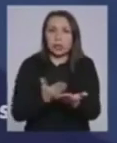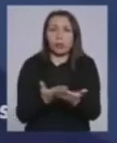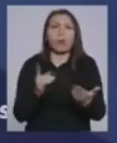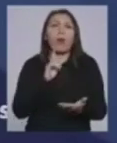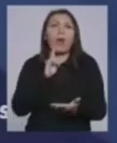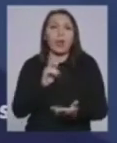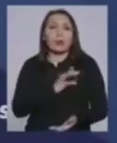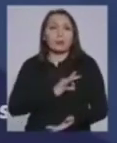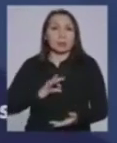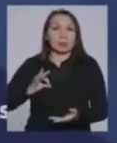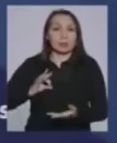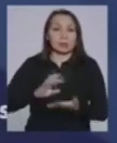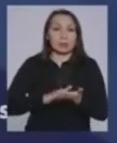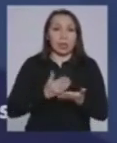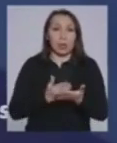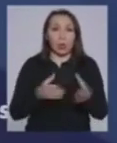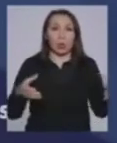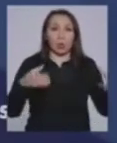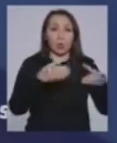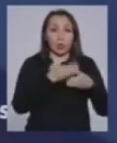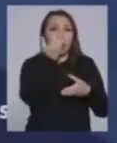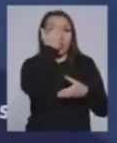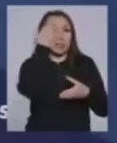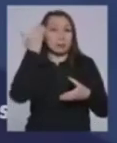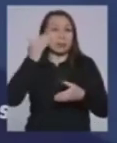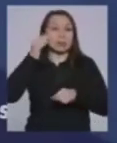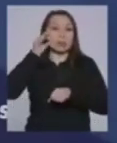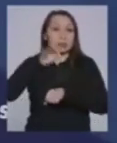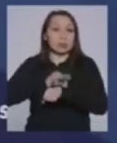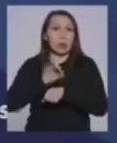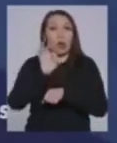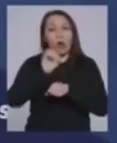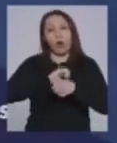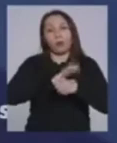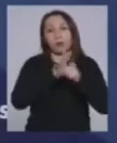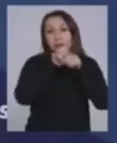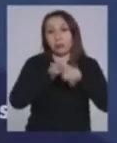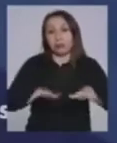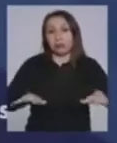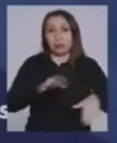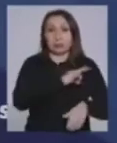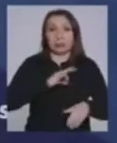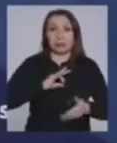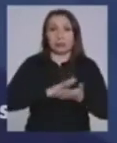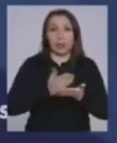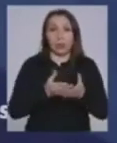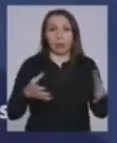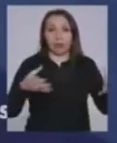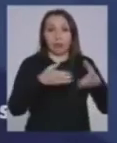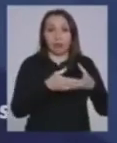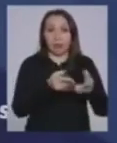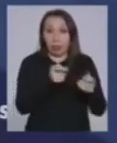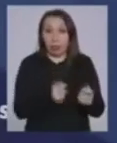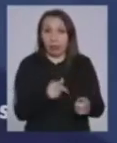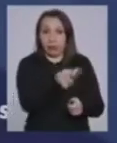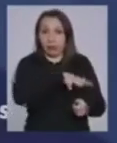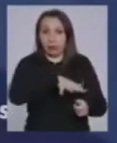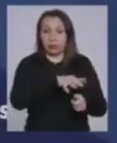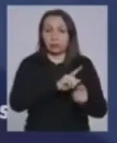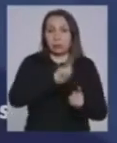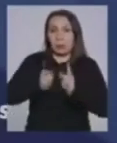venir del Ministerio, del Grupo de Expertos en Salud o de Pandemia del Ministerio de Salud. Y por lo tanto,